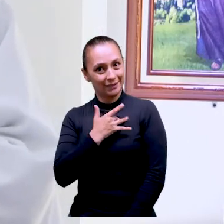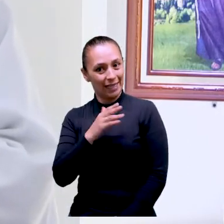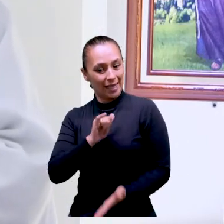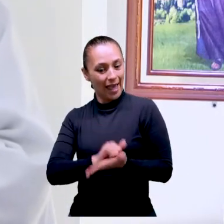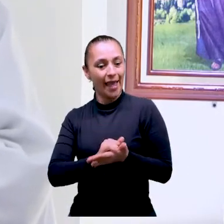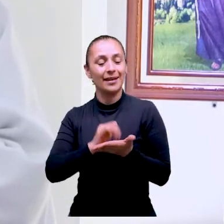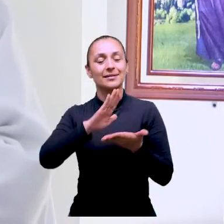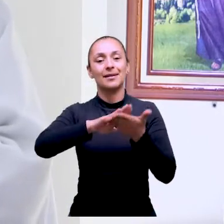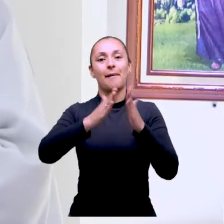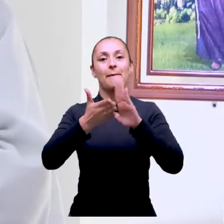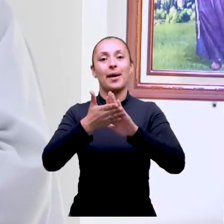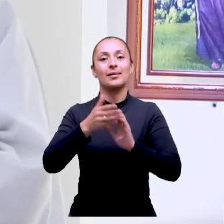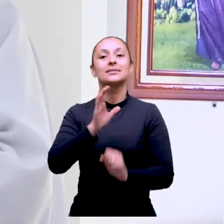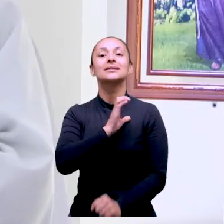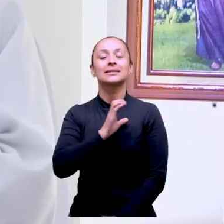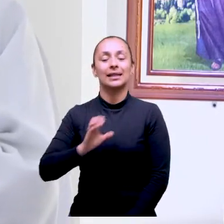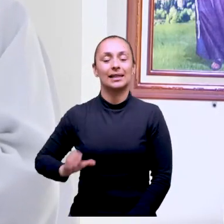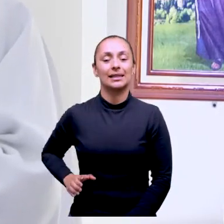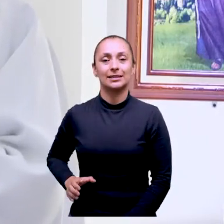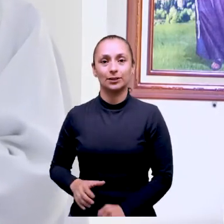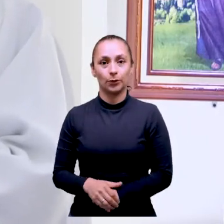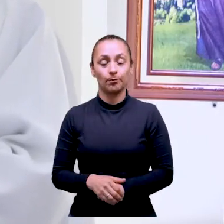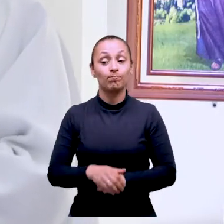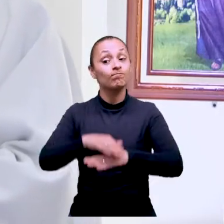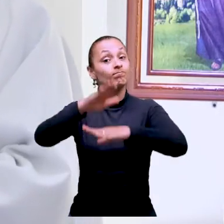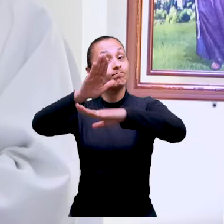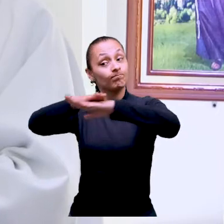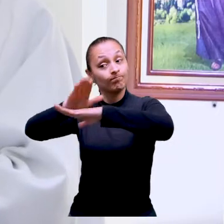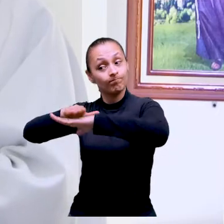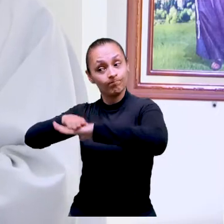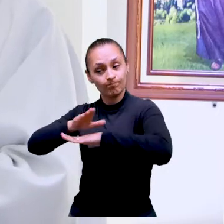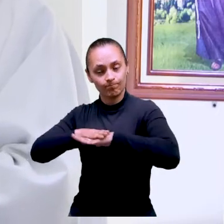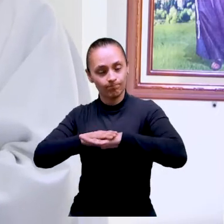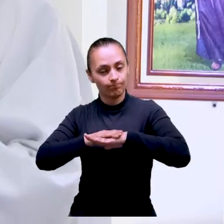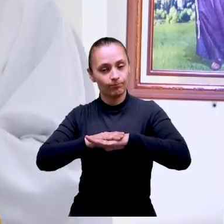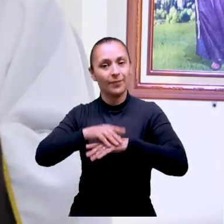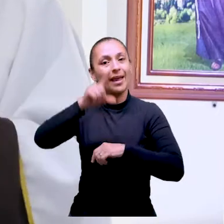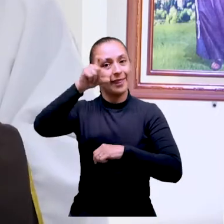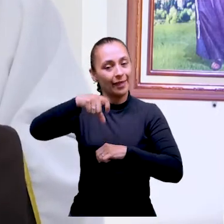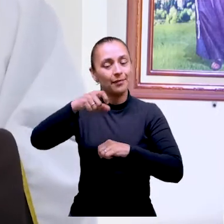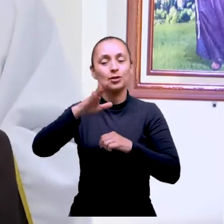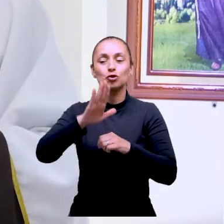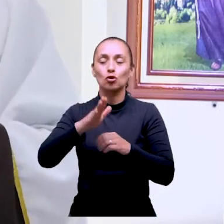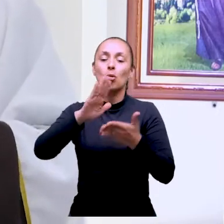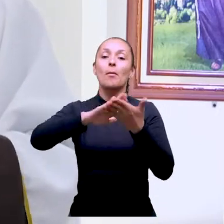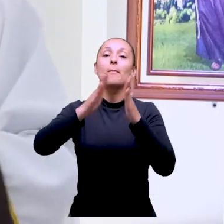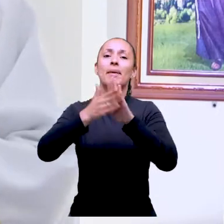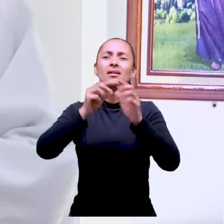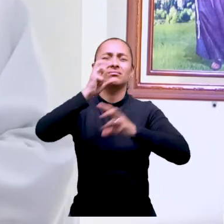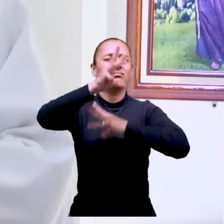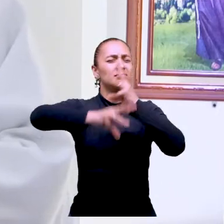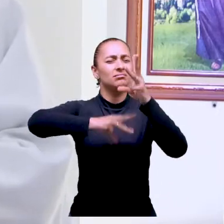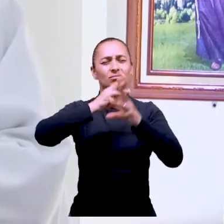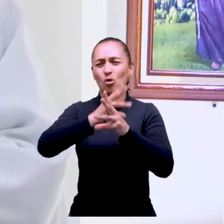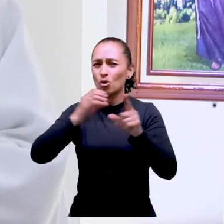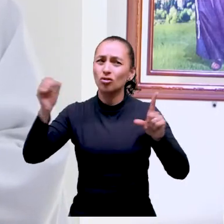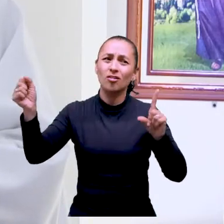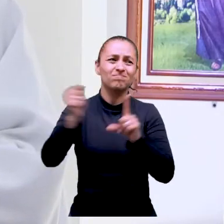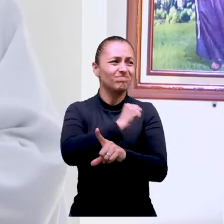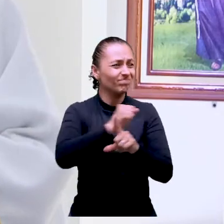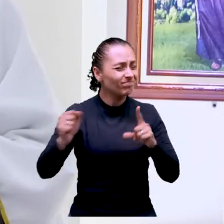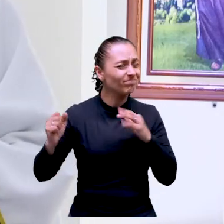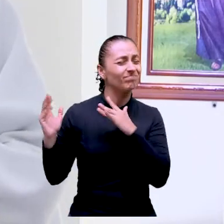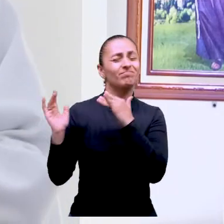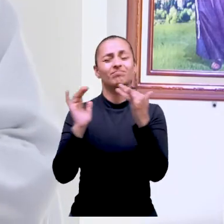que nos da cristo y sintamos esa paz que nos da cristo llamados a ser portadores de paz